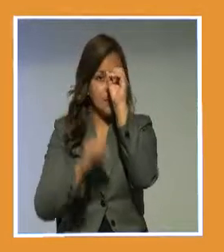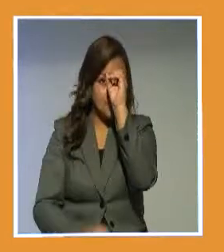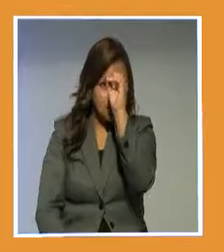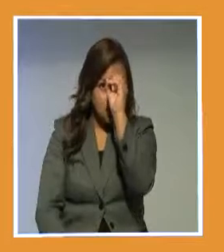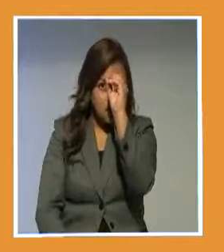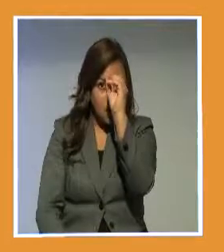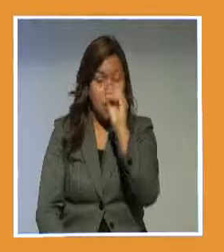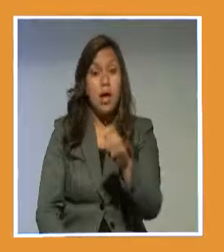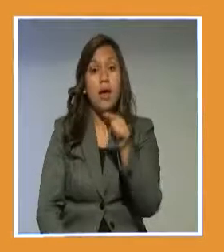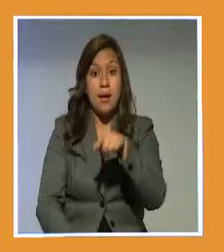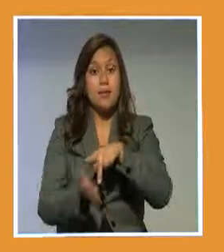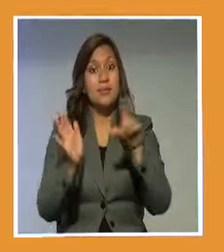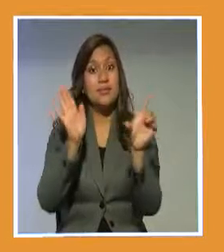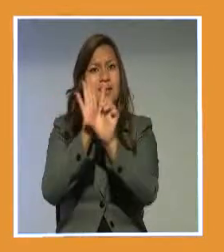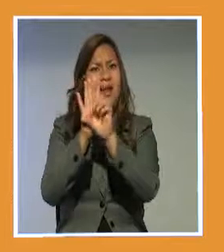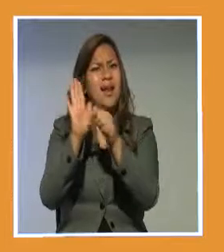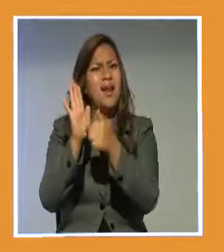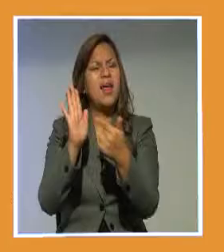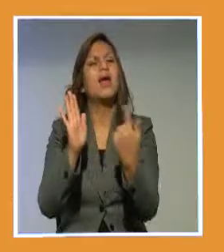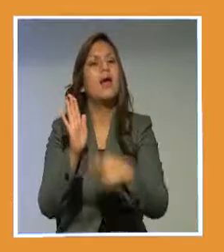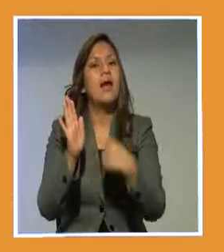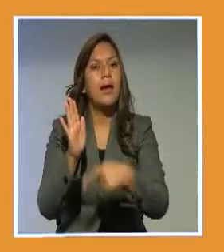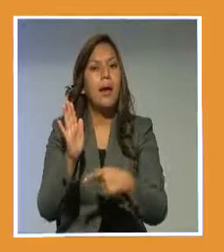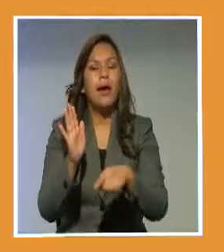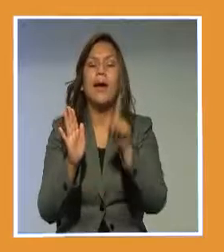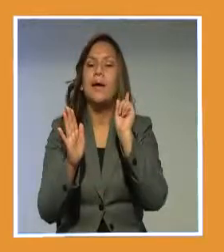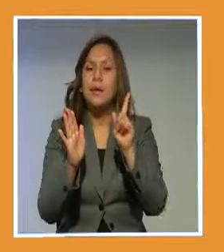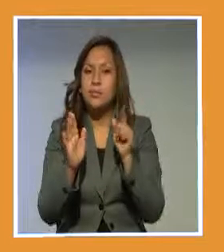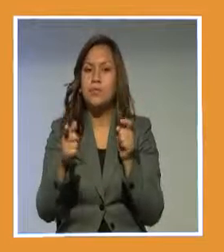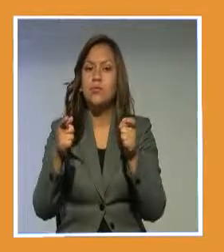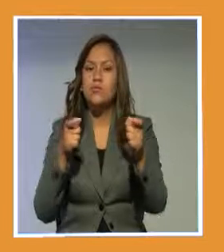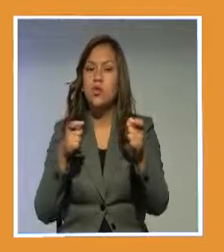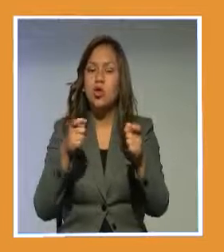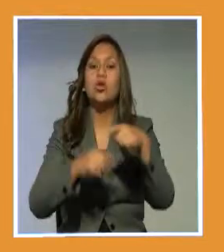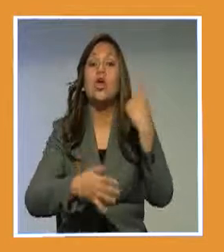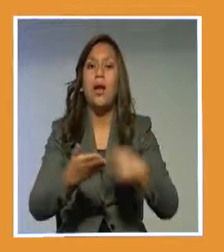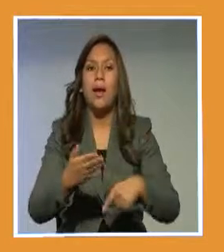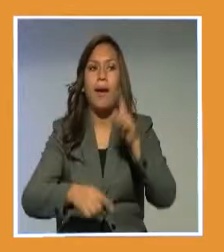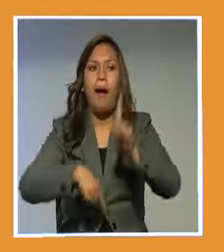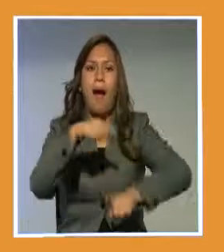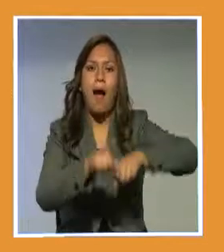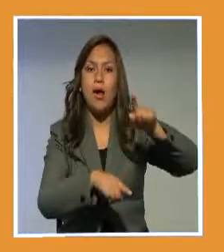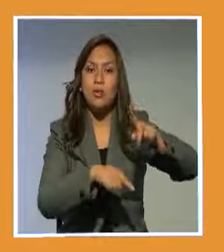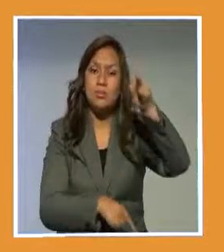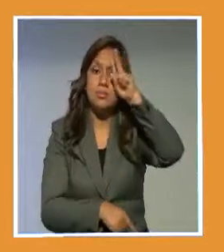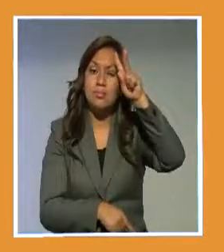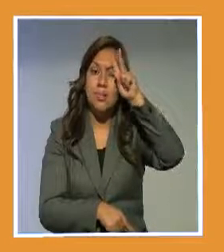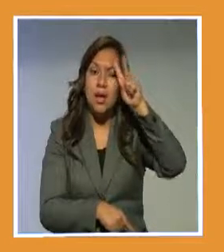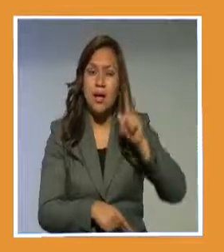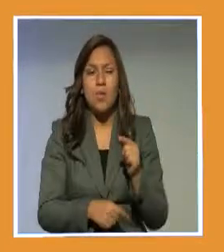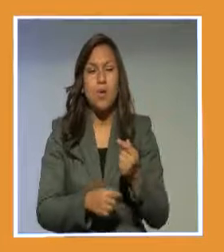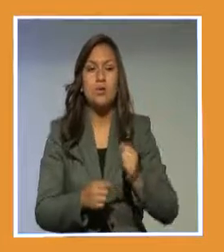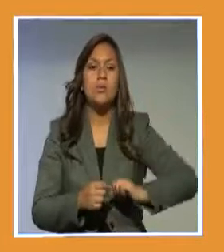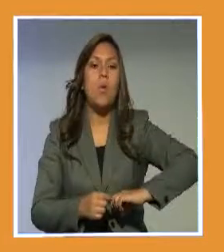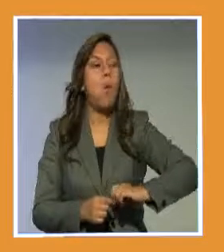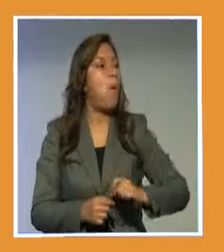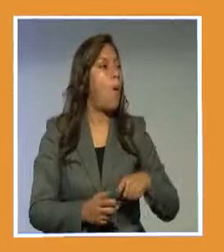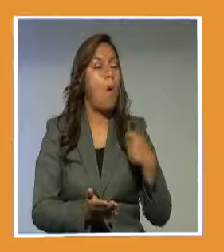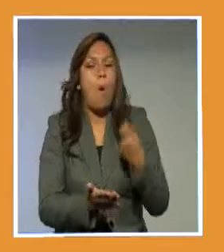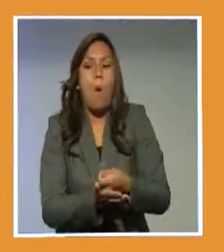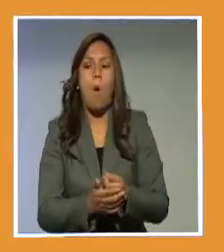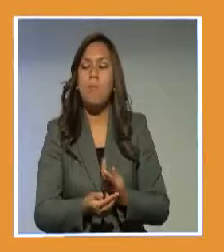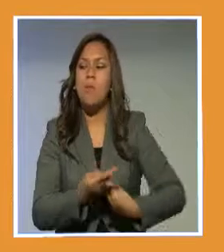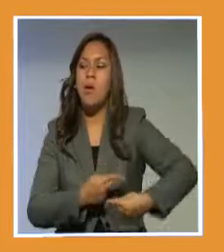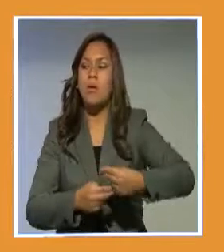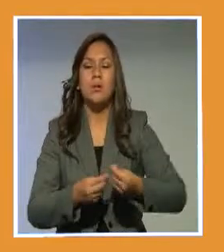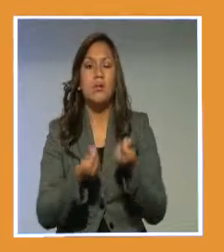va directamente relacionada a controlar la especulación. No la compra y venta de los bienes, es decir, no la